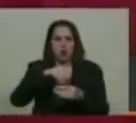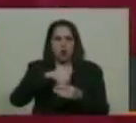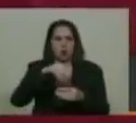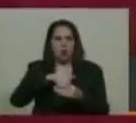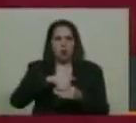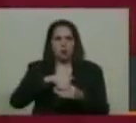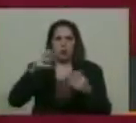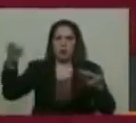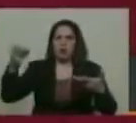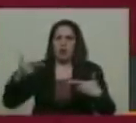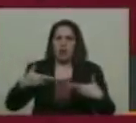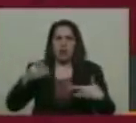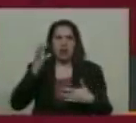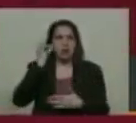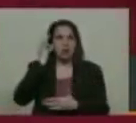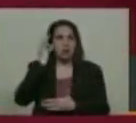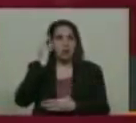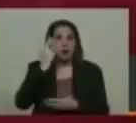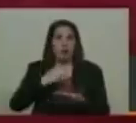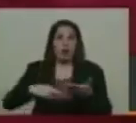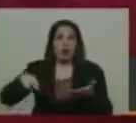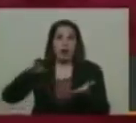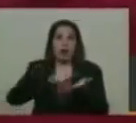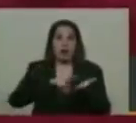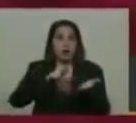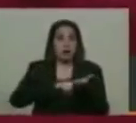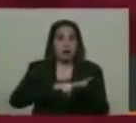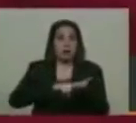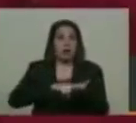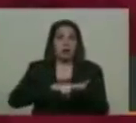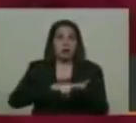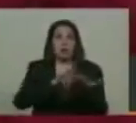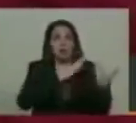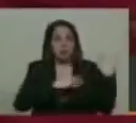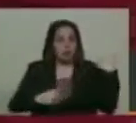las mujeres para reelegirme presidente?